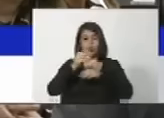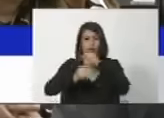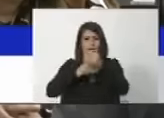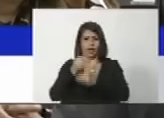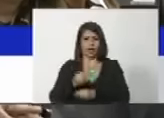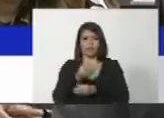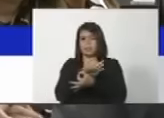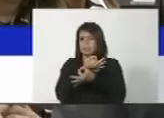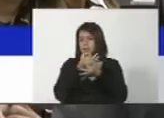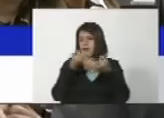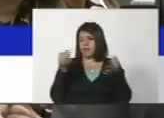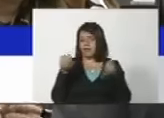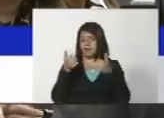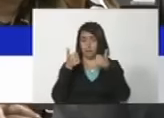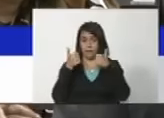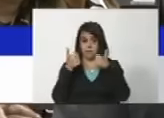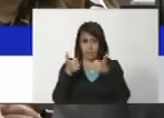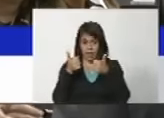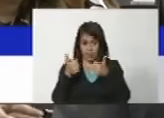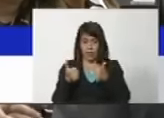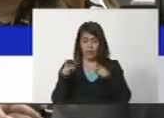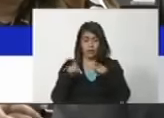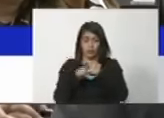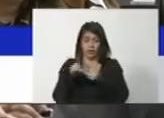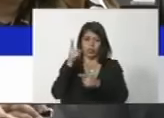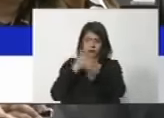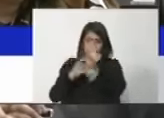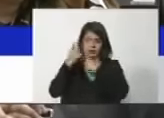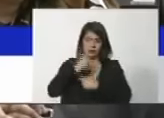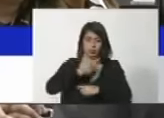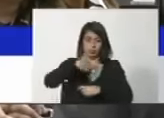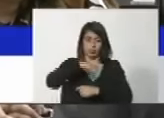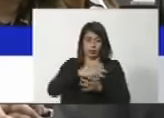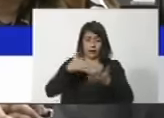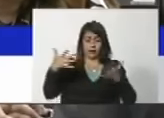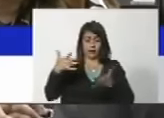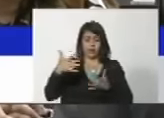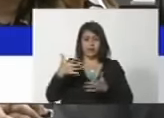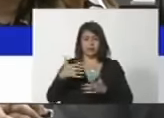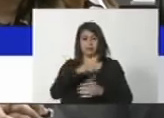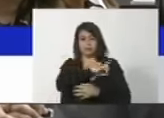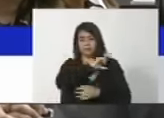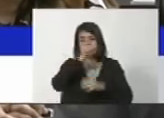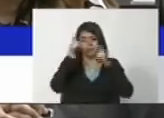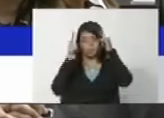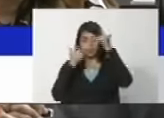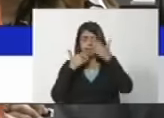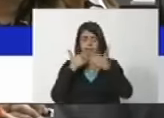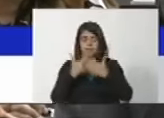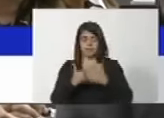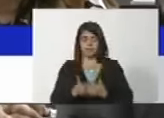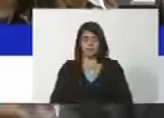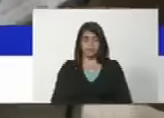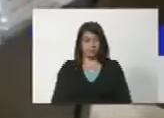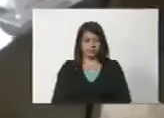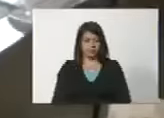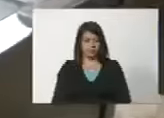harán de una forma extraordinaria, como nos los enseñó nuestro gran gigante, el comandante Chávez. Muchísimas